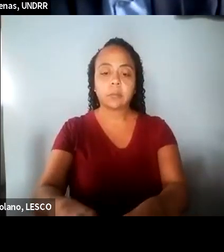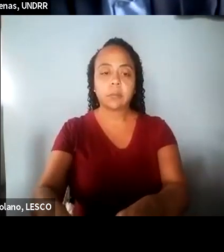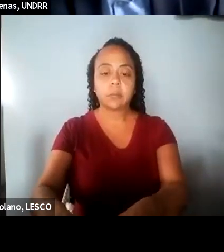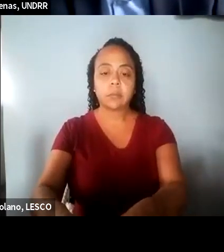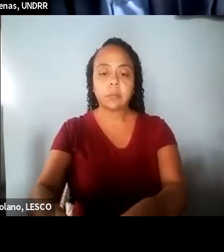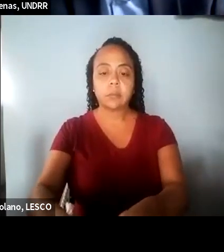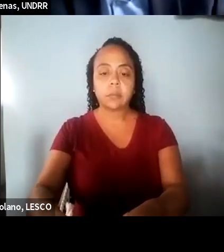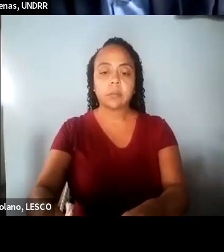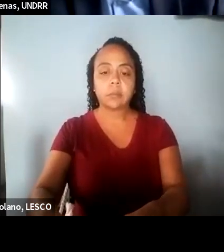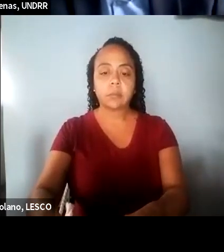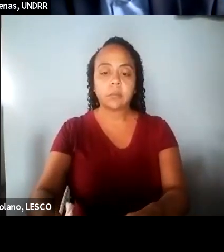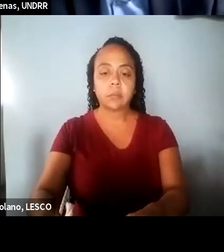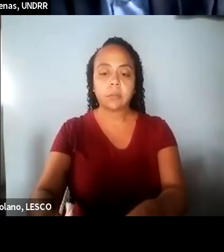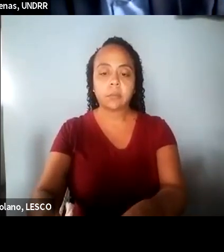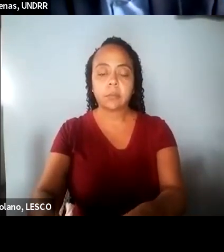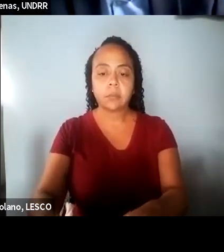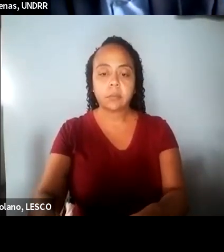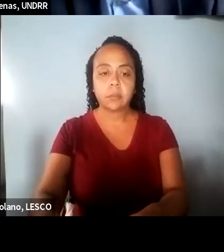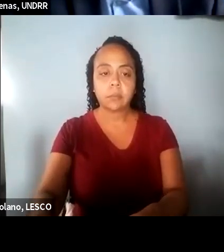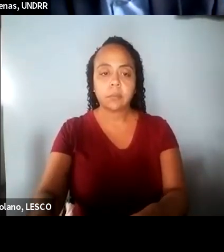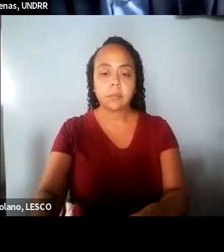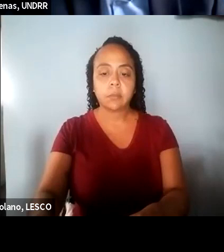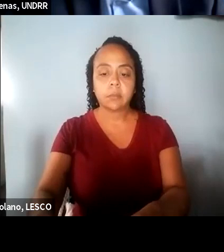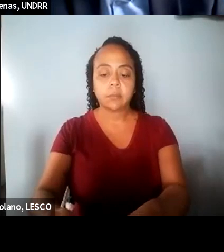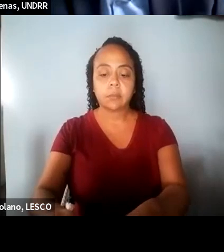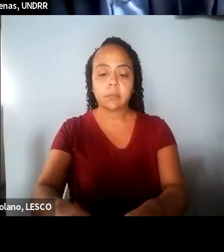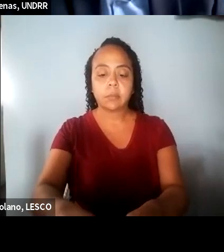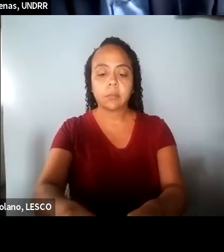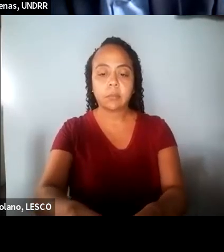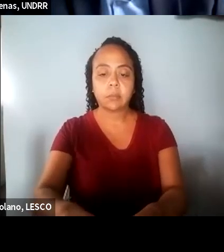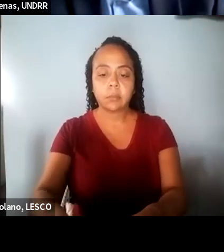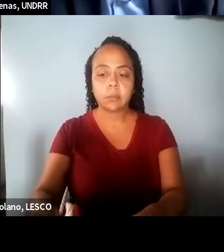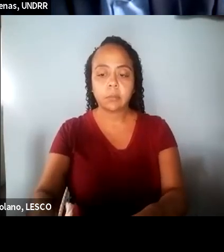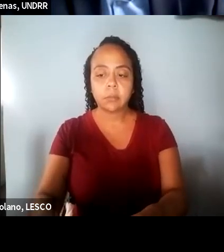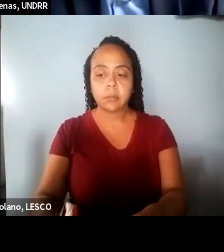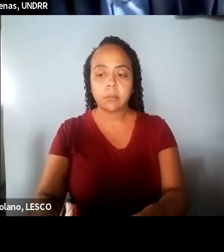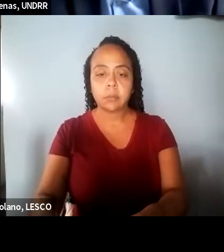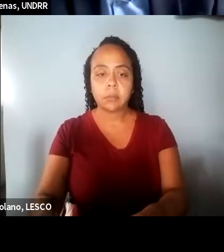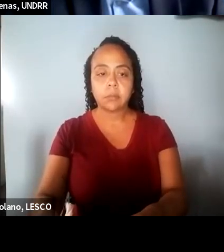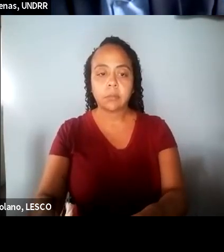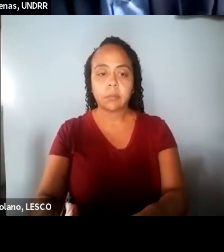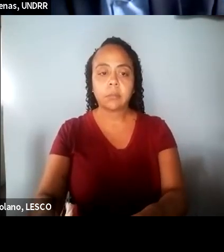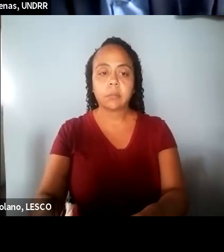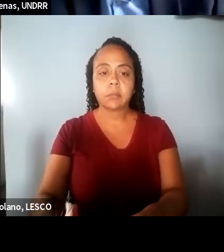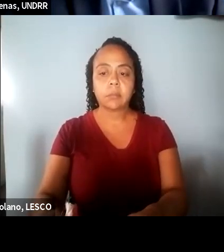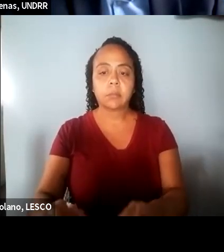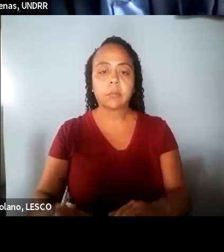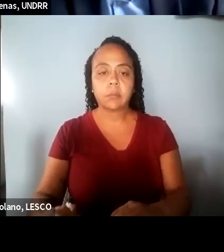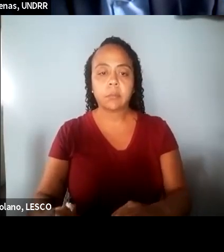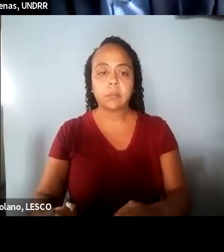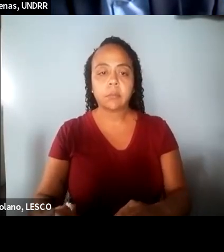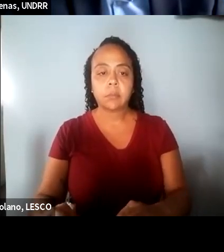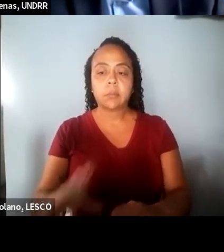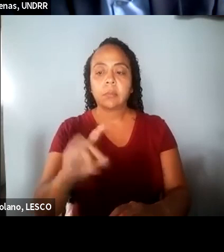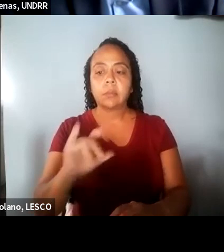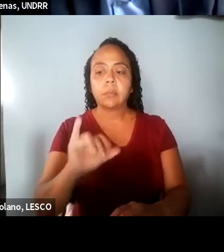público-privadas como un enfoque estratégico y yo creo que es el eje el eje principal en estos aspectos y como mencionaba en las